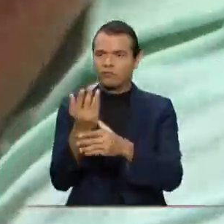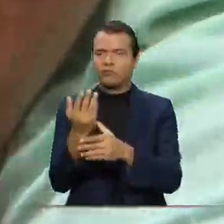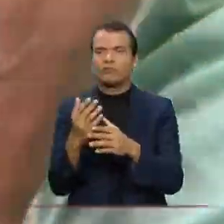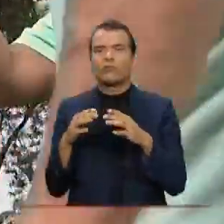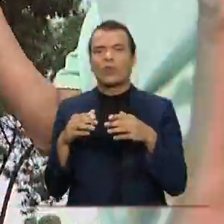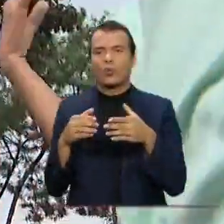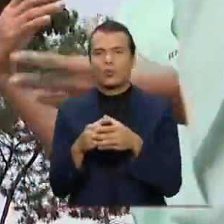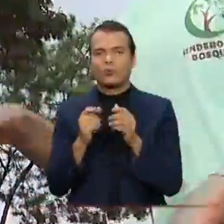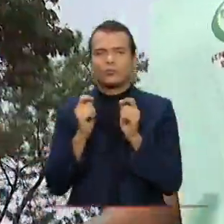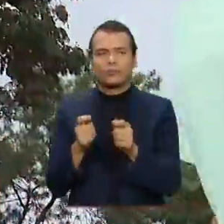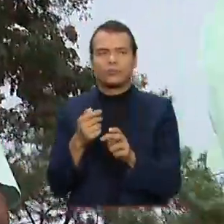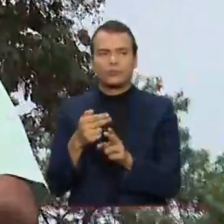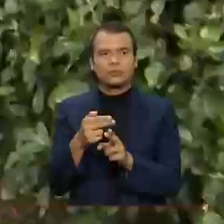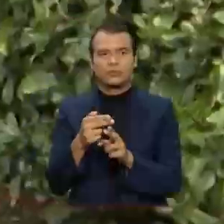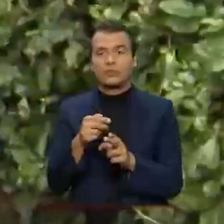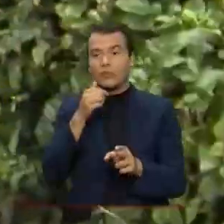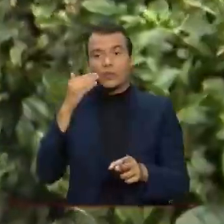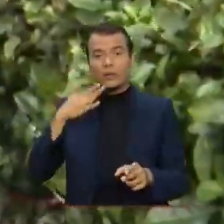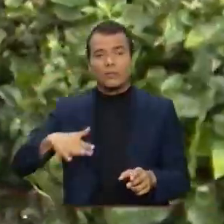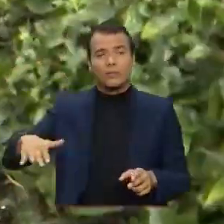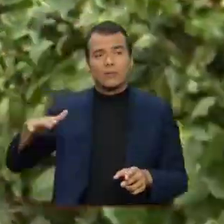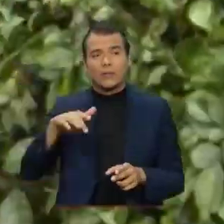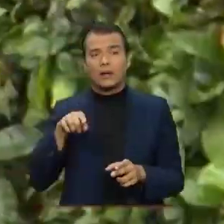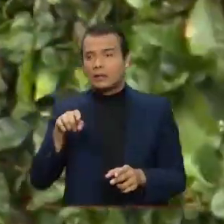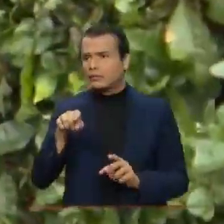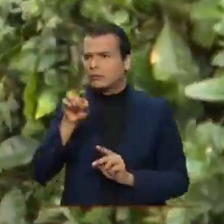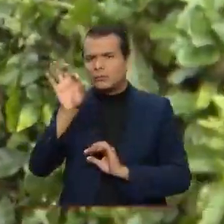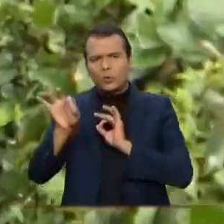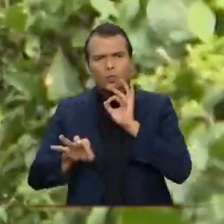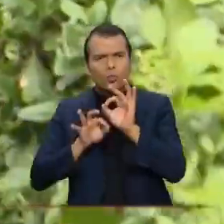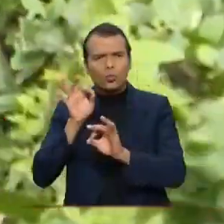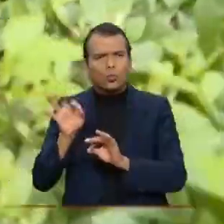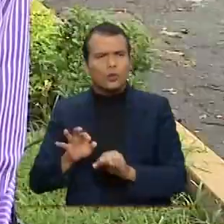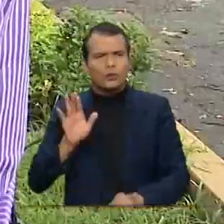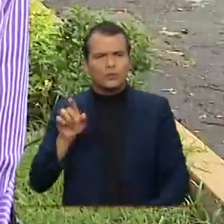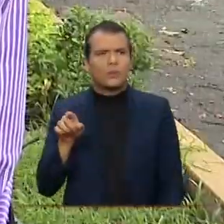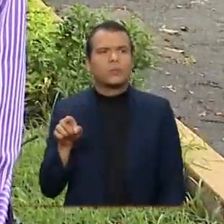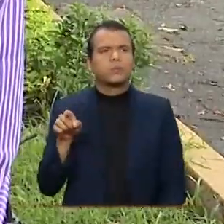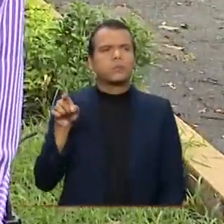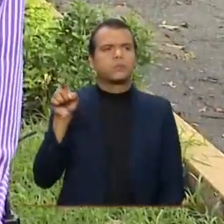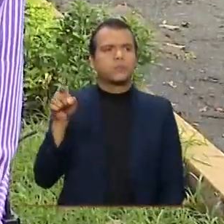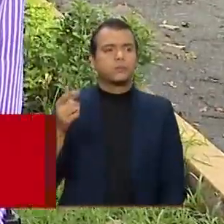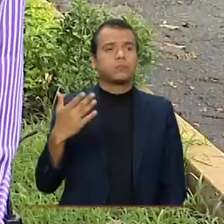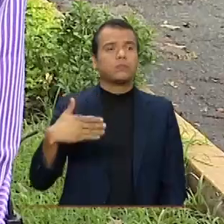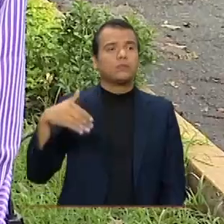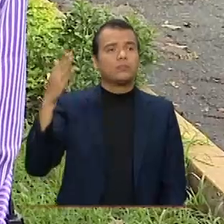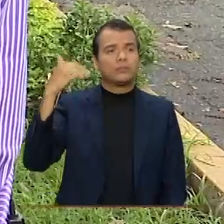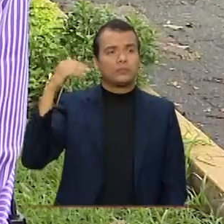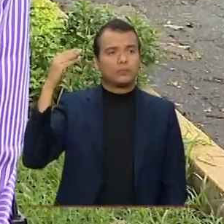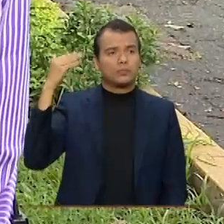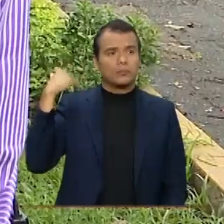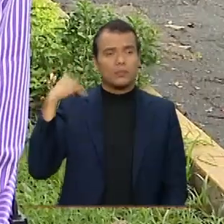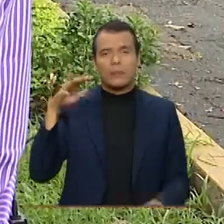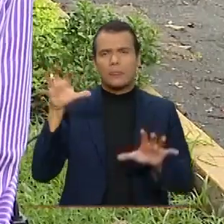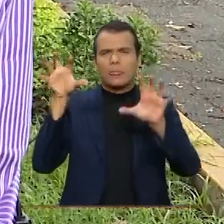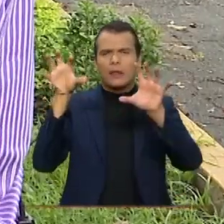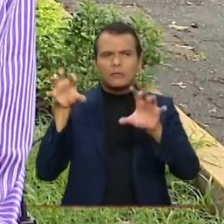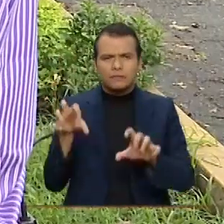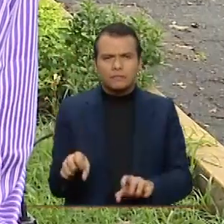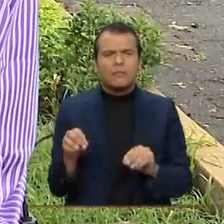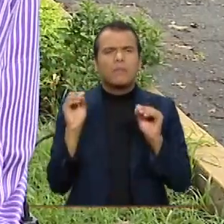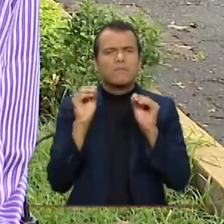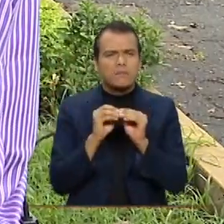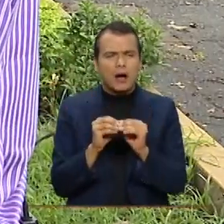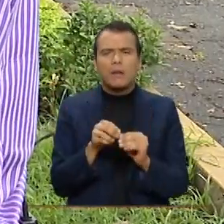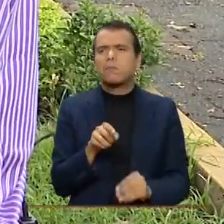con el fin de conservar un pequeño pulmón verde dentro de su sector este sendero era un basurero era un